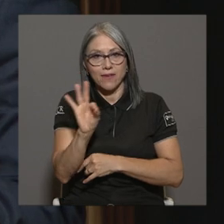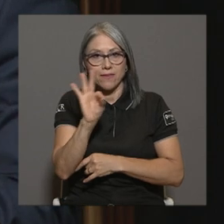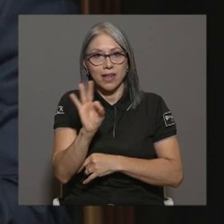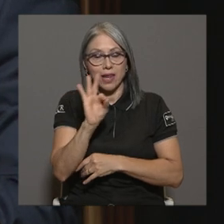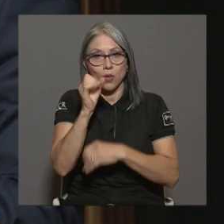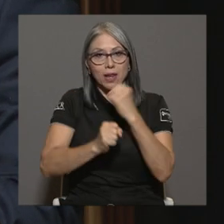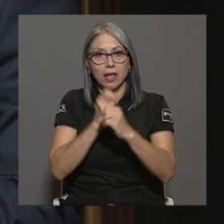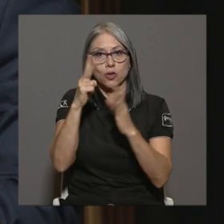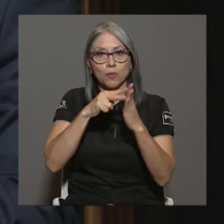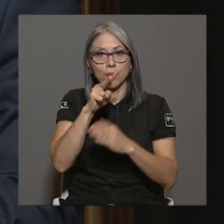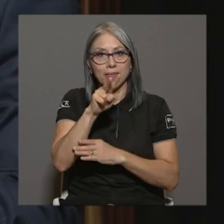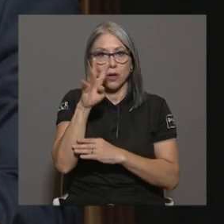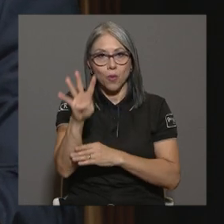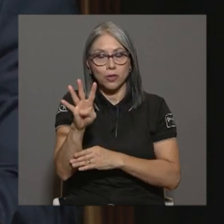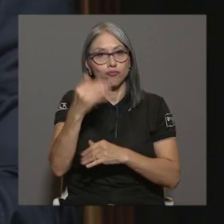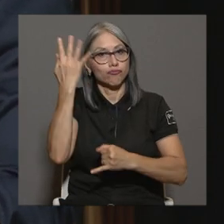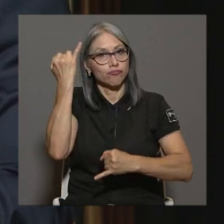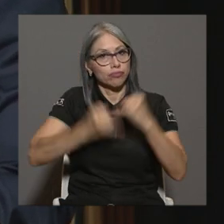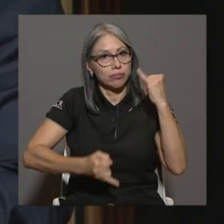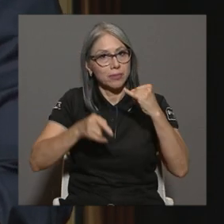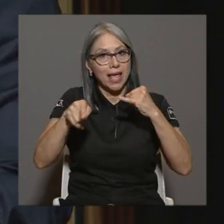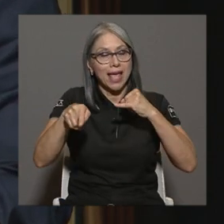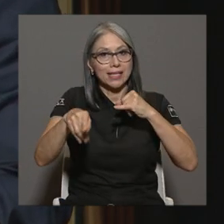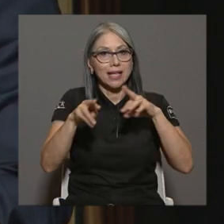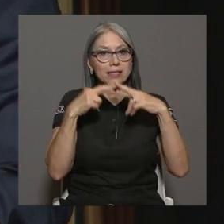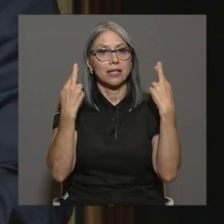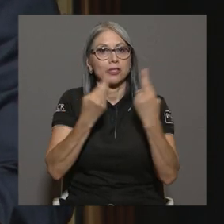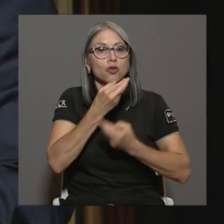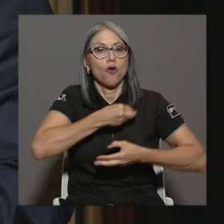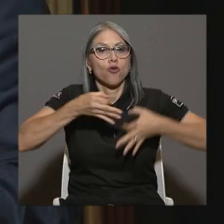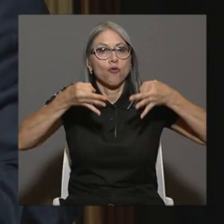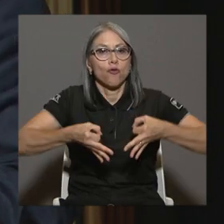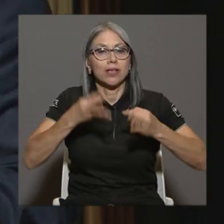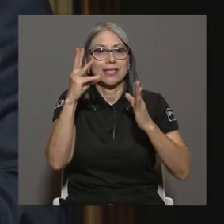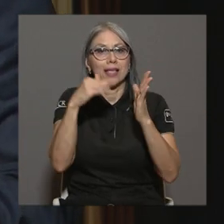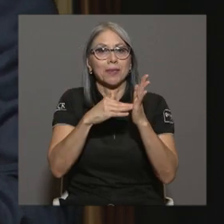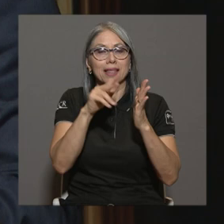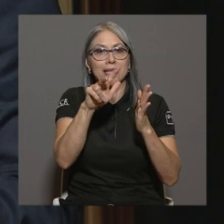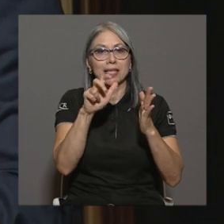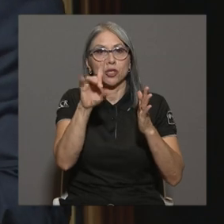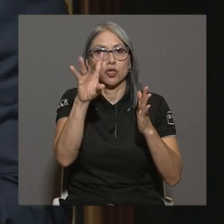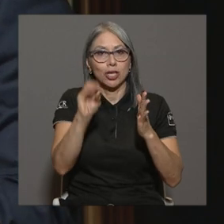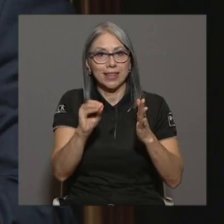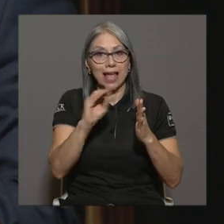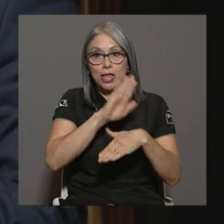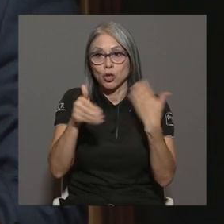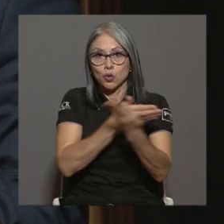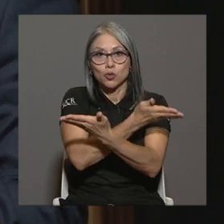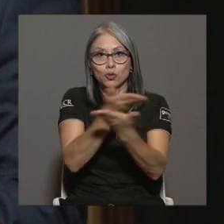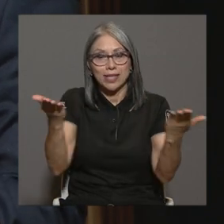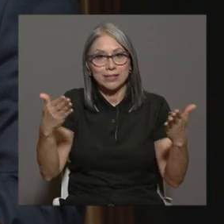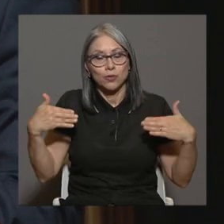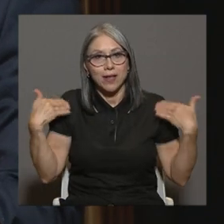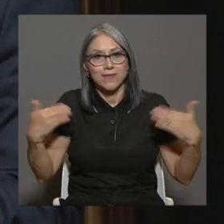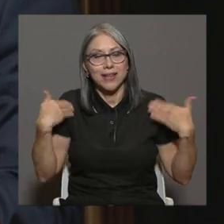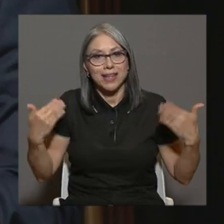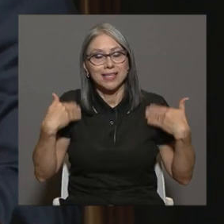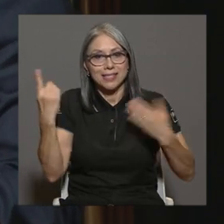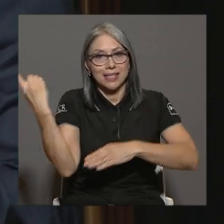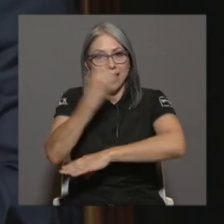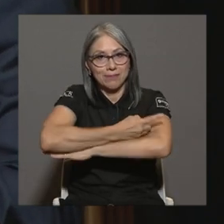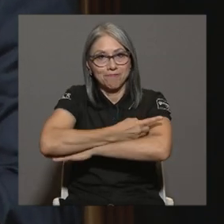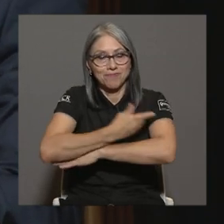febrero de 2024, damos por finalizada esta sesión solemne número 6780. Que tengan un feliz